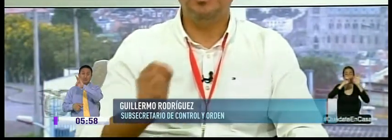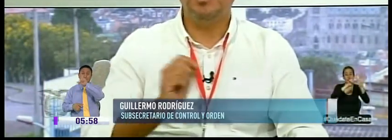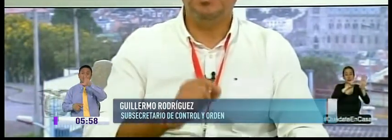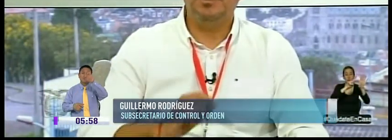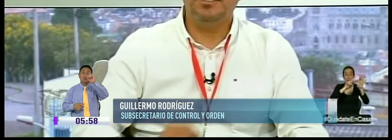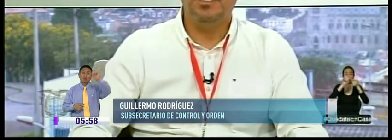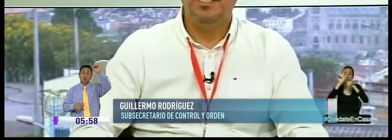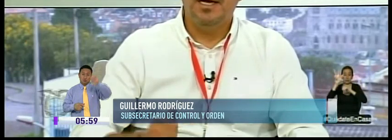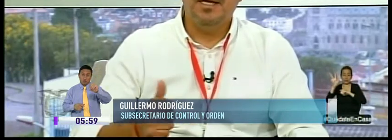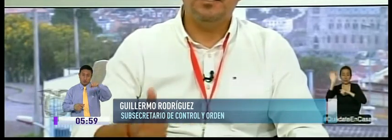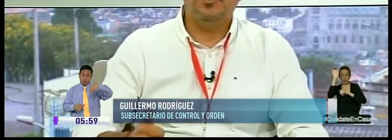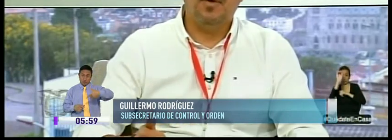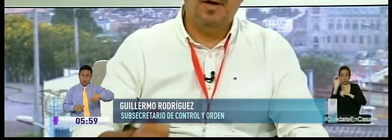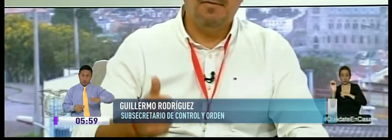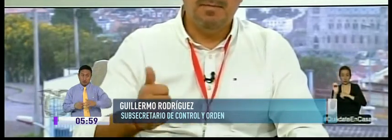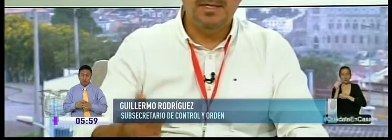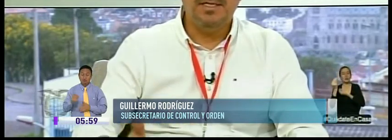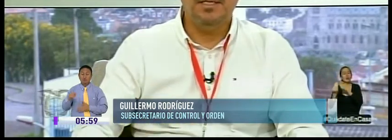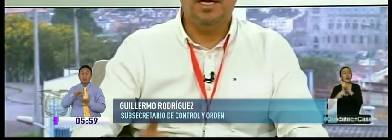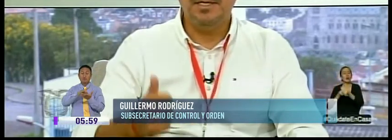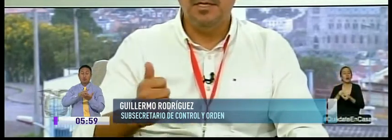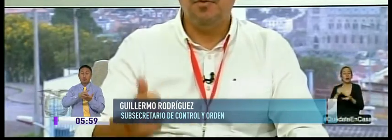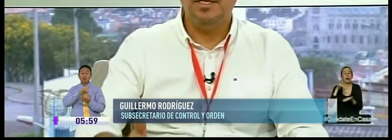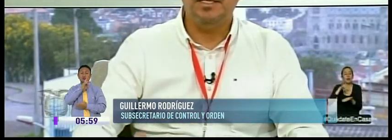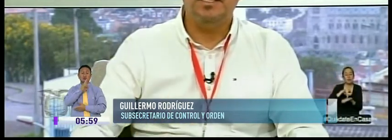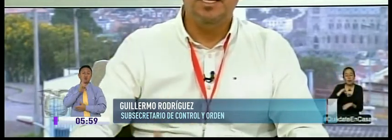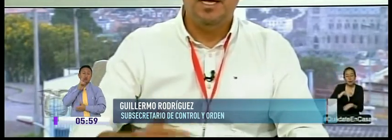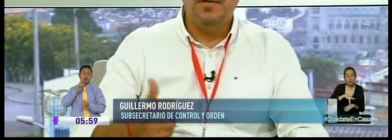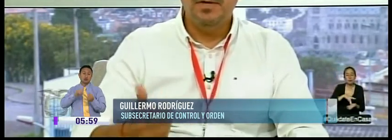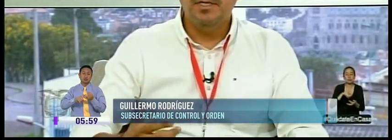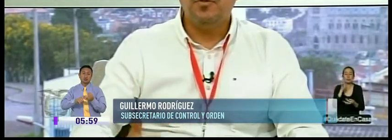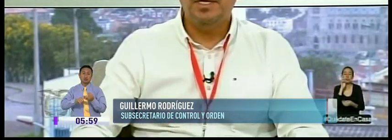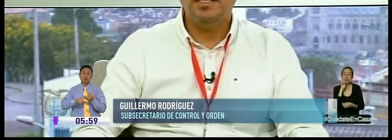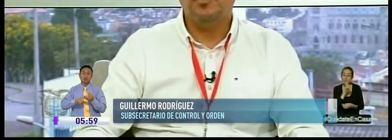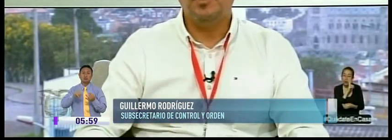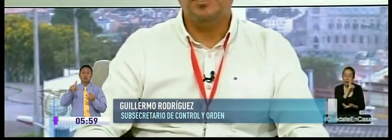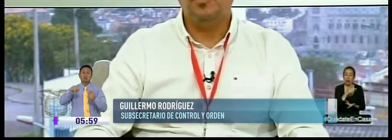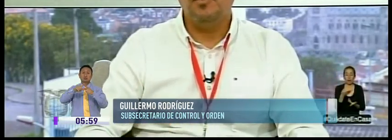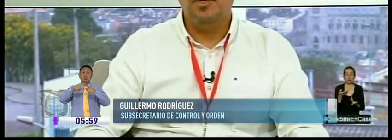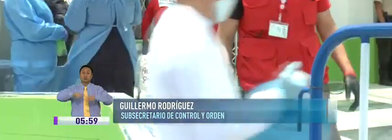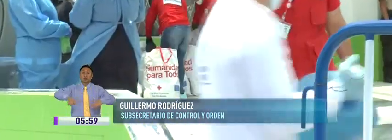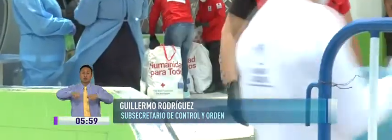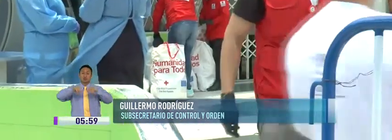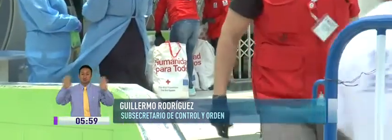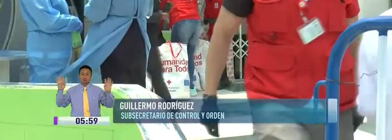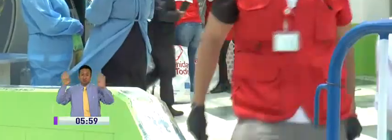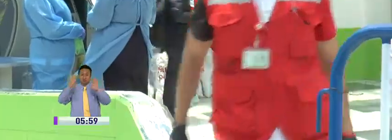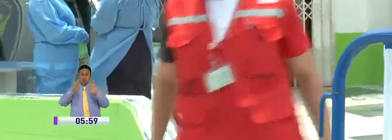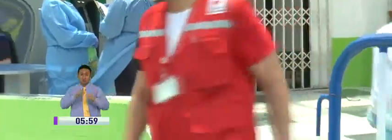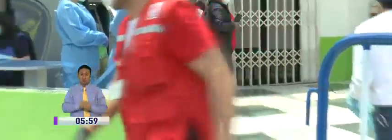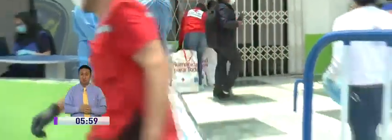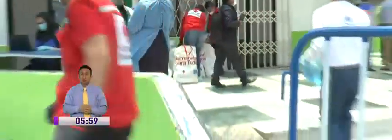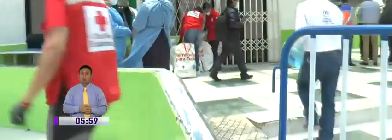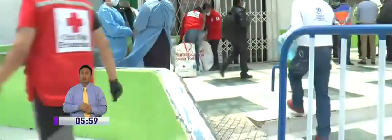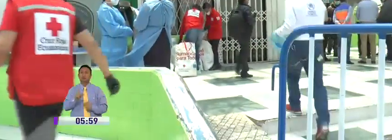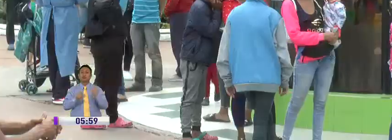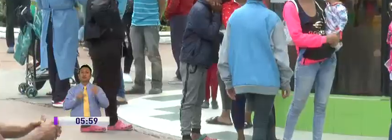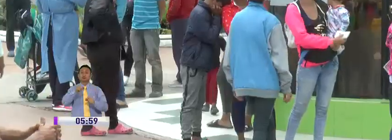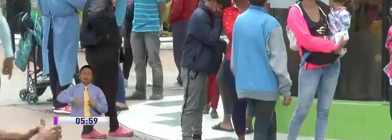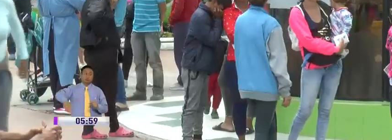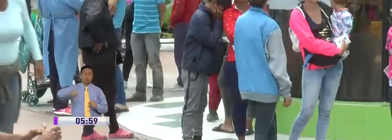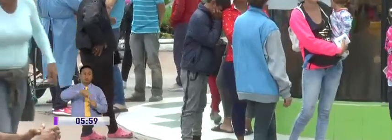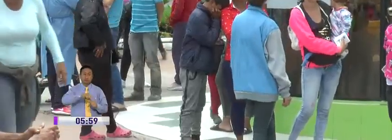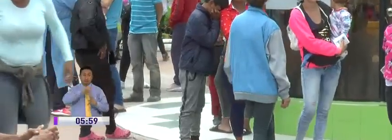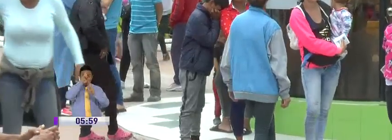de estas visitas han sido a farmacias, a restaurantes, a diferentes lugares de concentración. Algunas personas no han acatado a